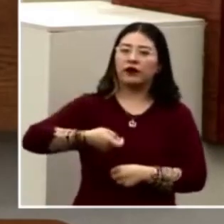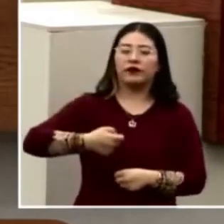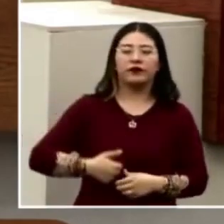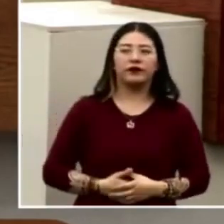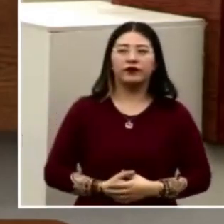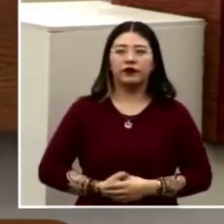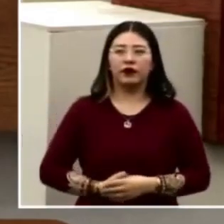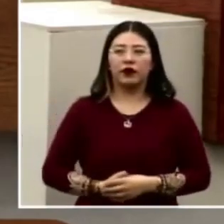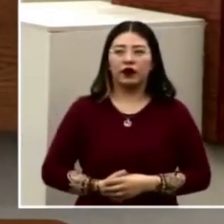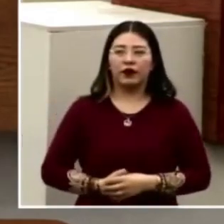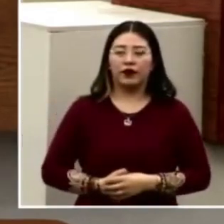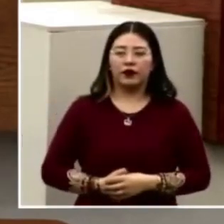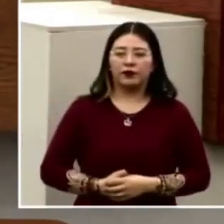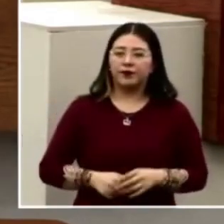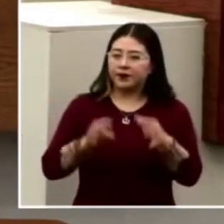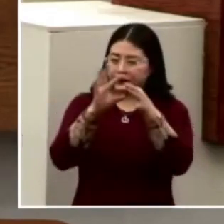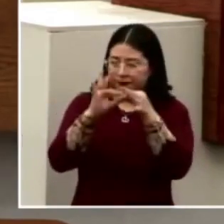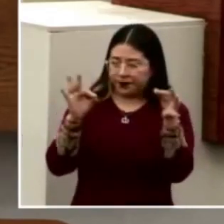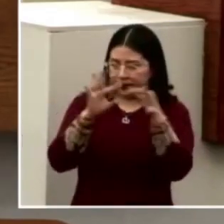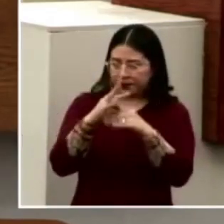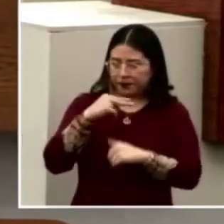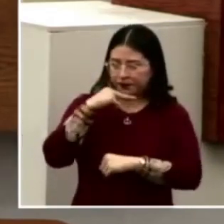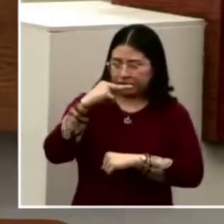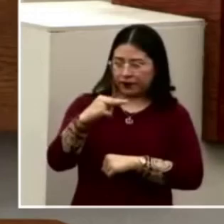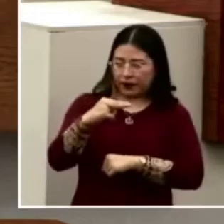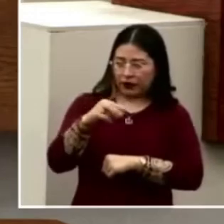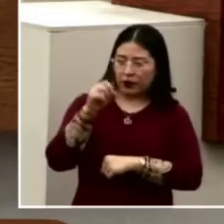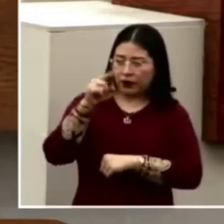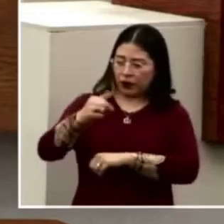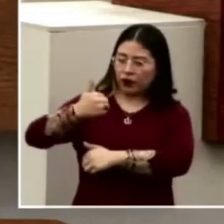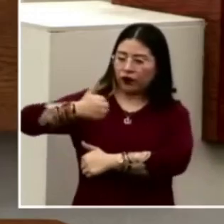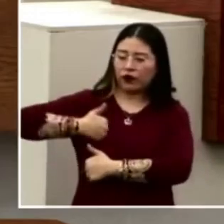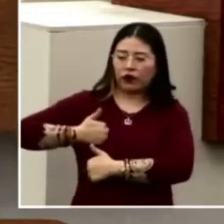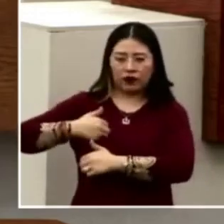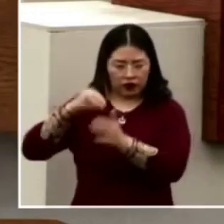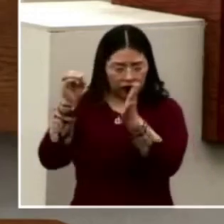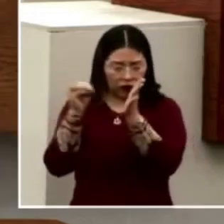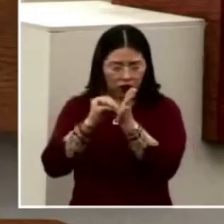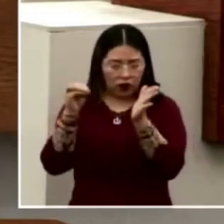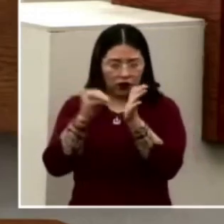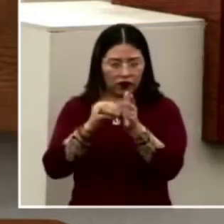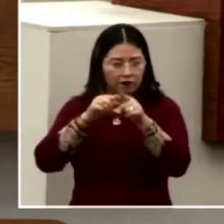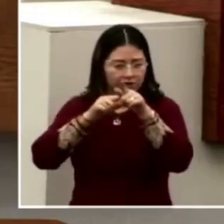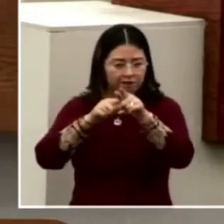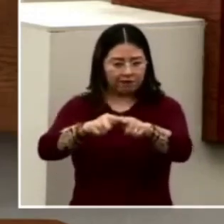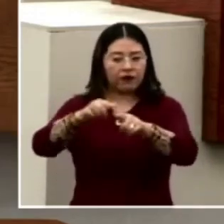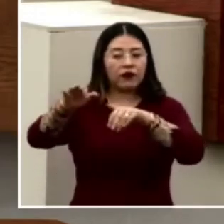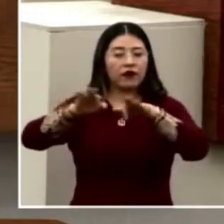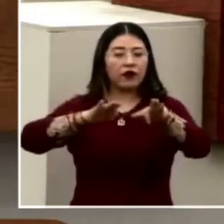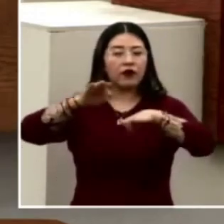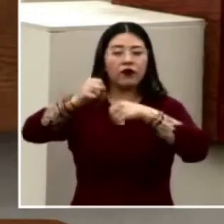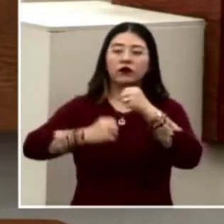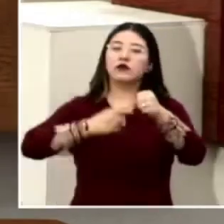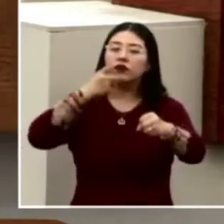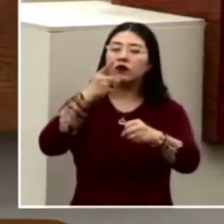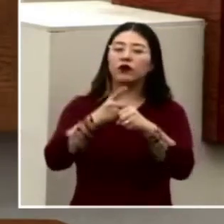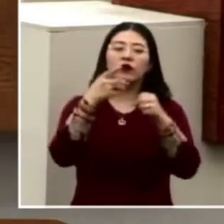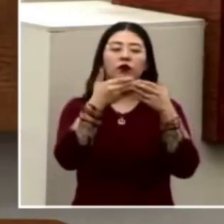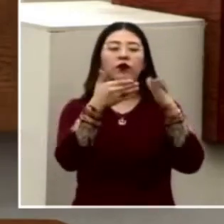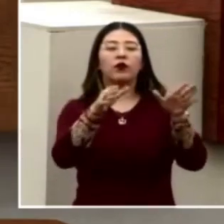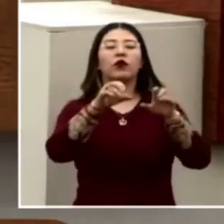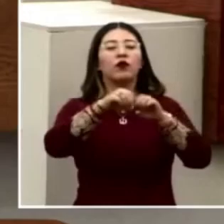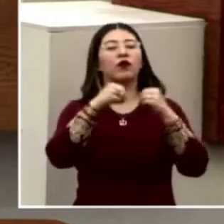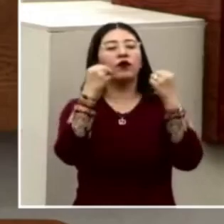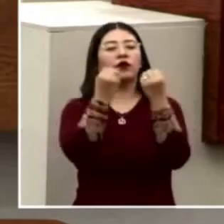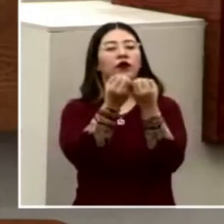Senado dice así: la Fuerza Armada Permanente realizará las tareas de seguridad pública con su